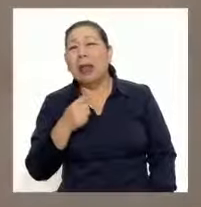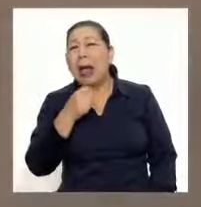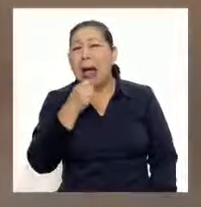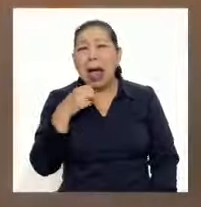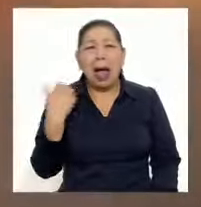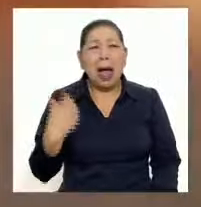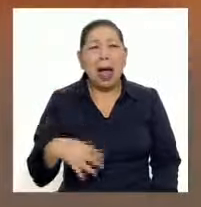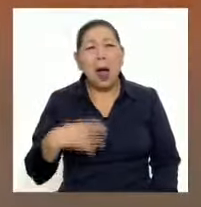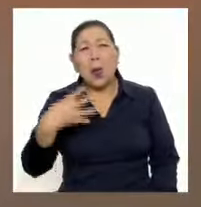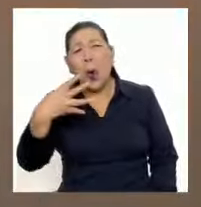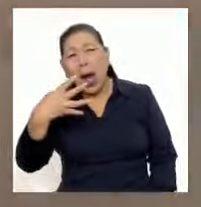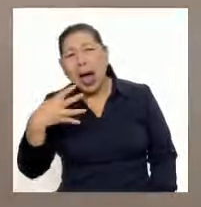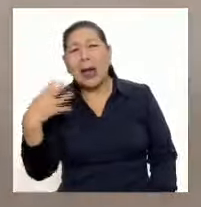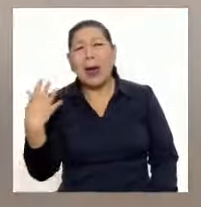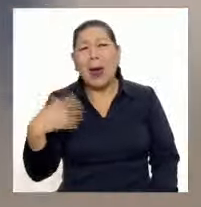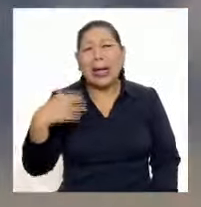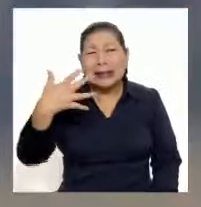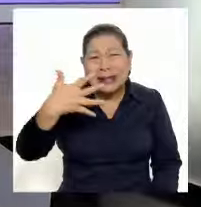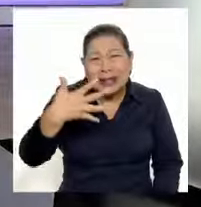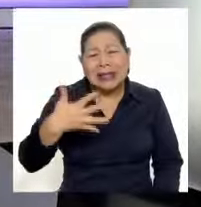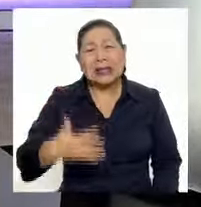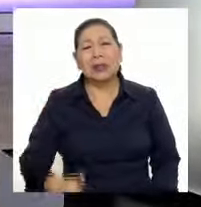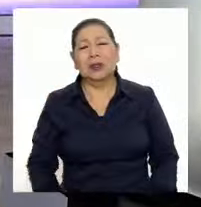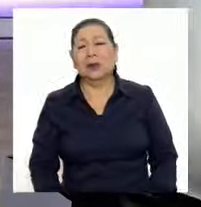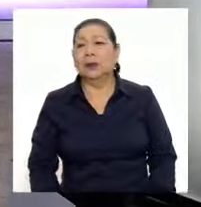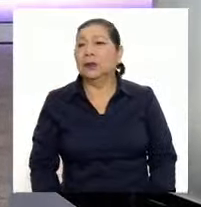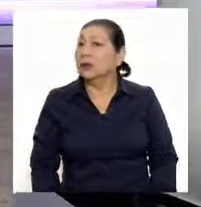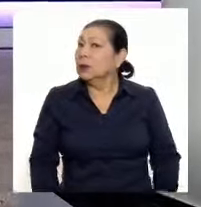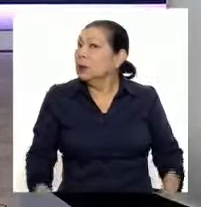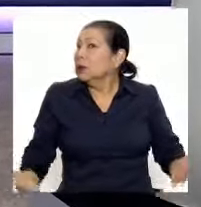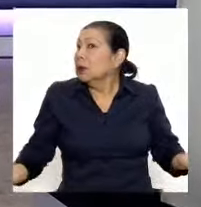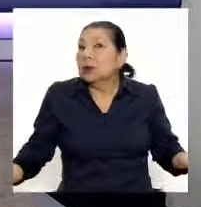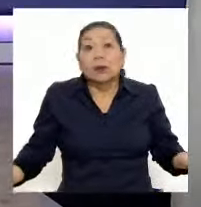buses, uno, tres, cuatro, ya, cinco buses, ya. Claro que sí, que se desarrollan las investigaciones.